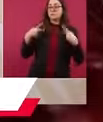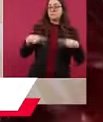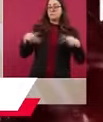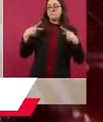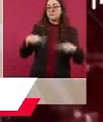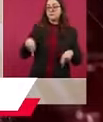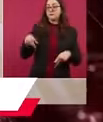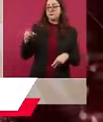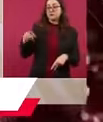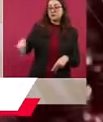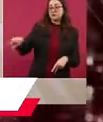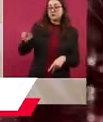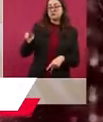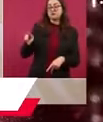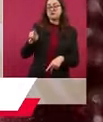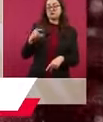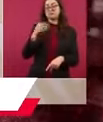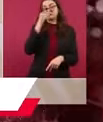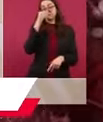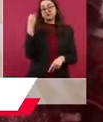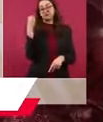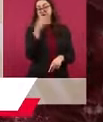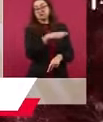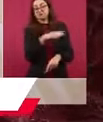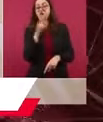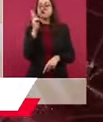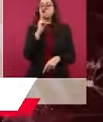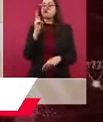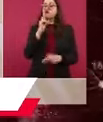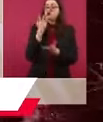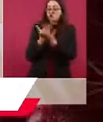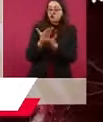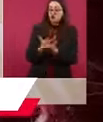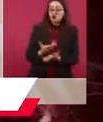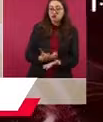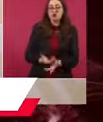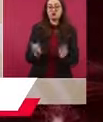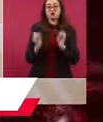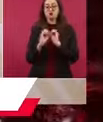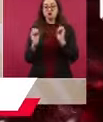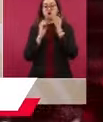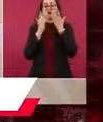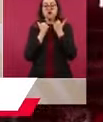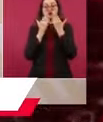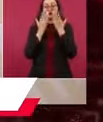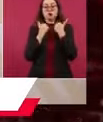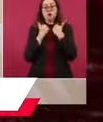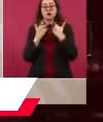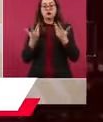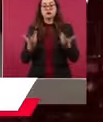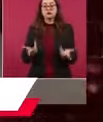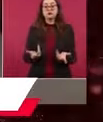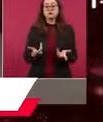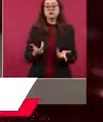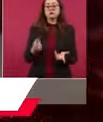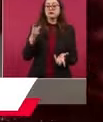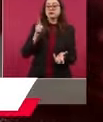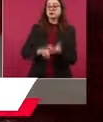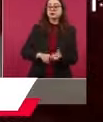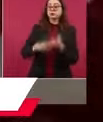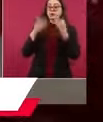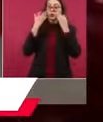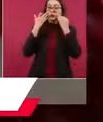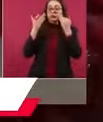el presidente dijo que también debían pronunciarse los ministros de la Corte, cuando menos los consejeros de la Judicatura, sobre este